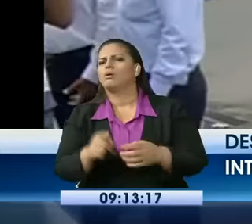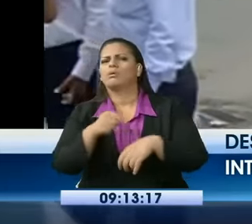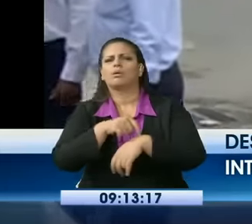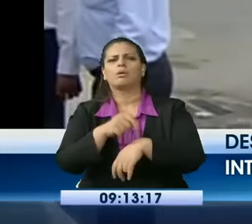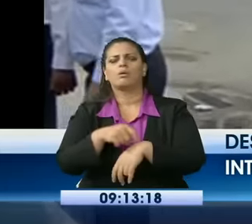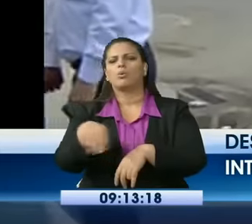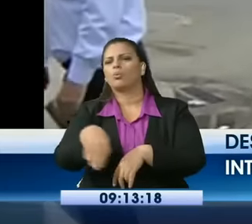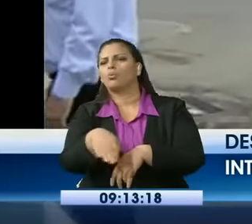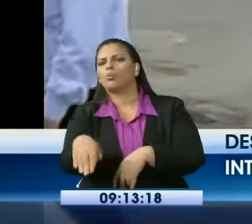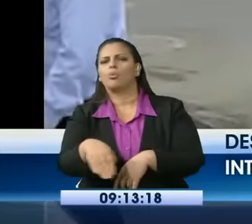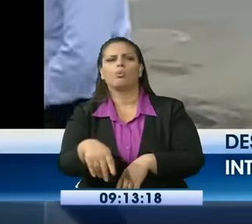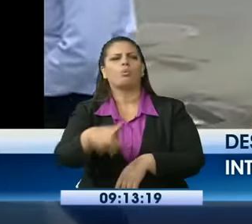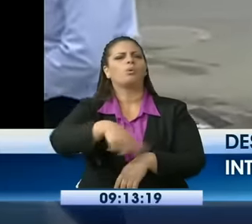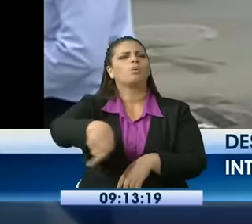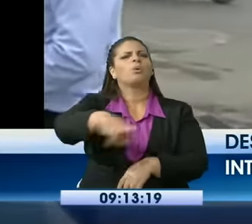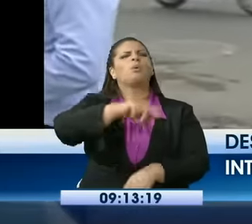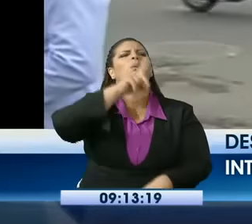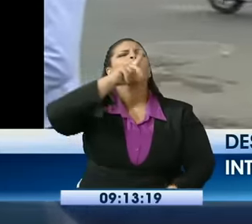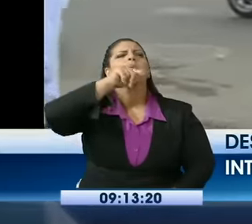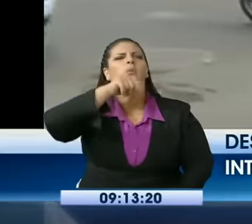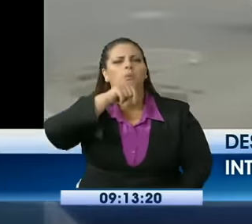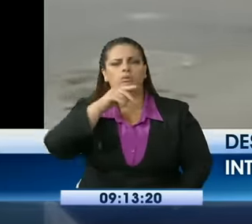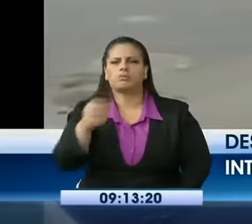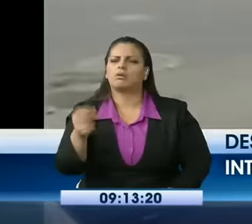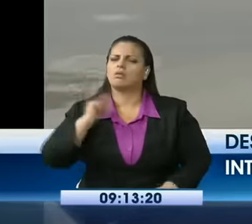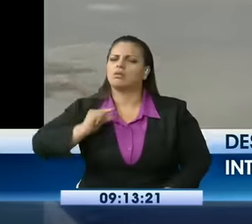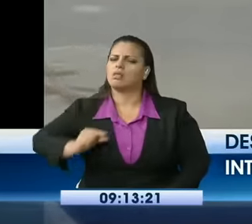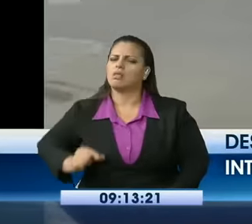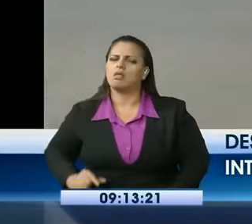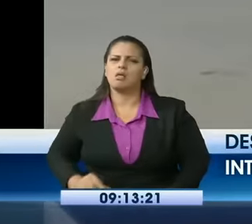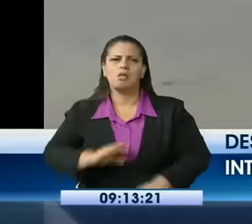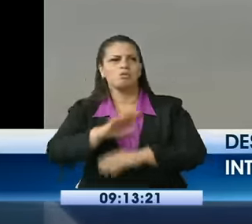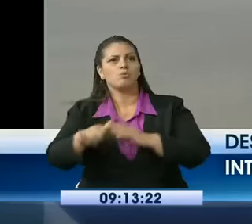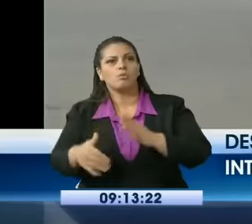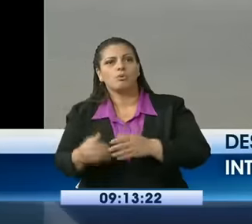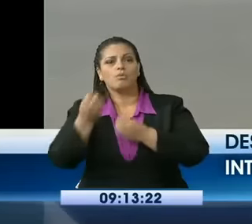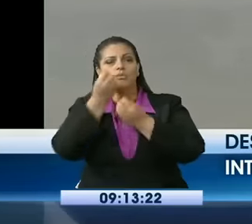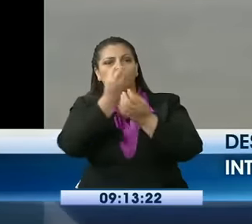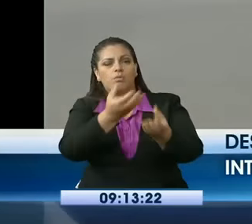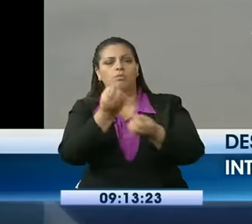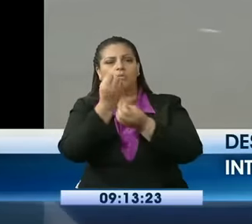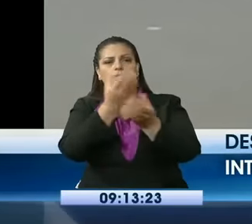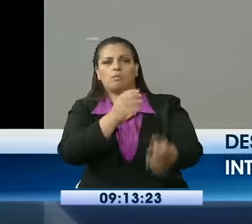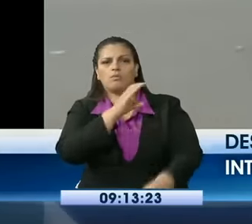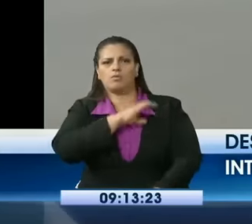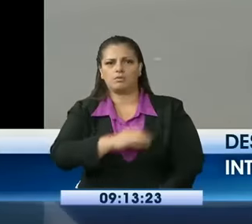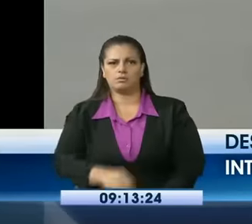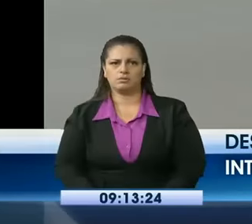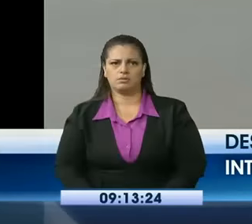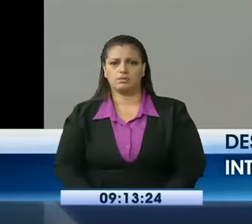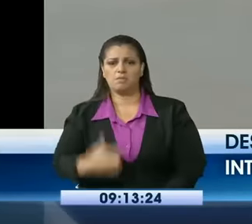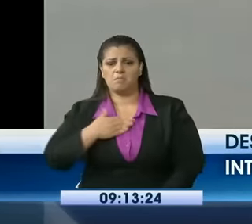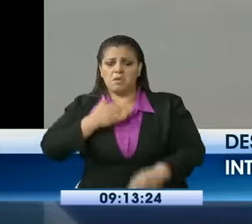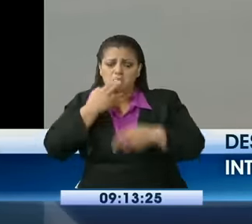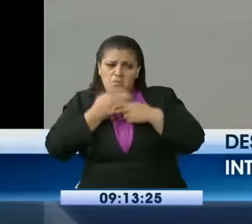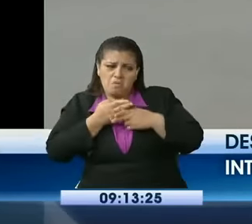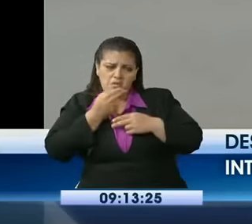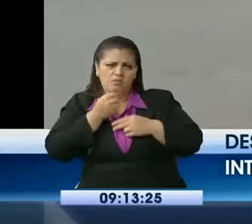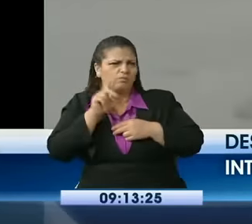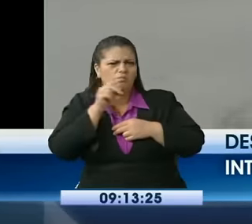quiénes se reúnen? Todo ese tipo de información que es anónima, anónima, y que usted está colaborando para que la Policía de Antinarcóticos, la